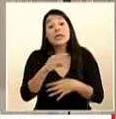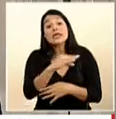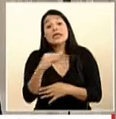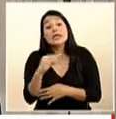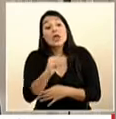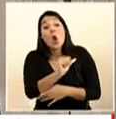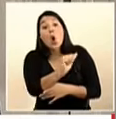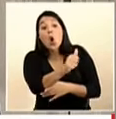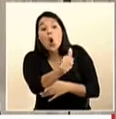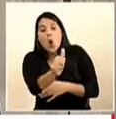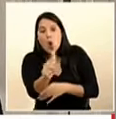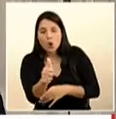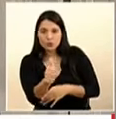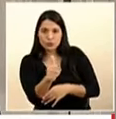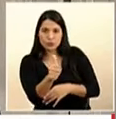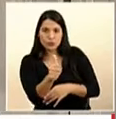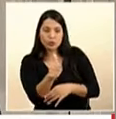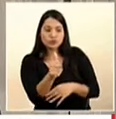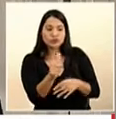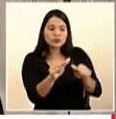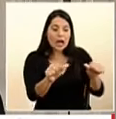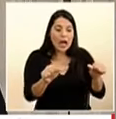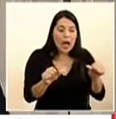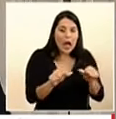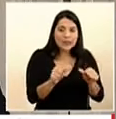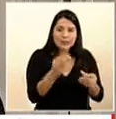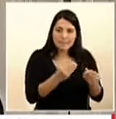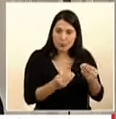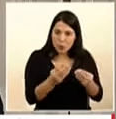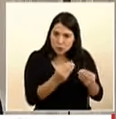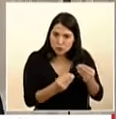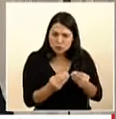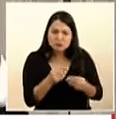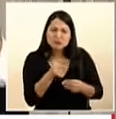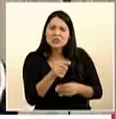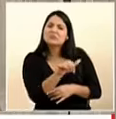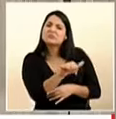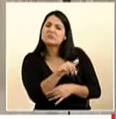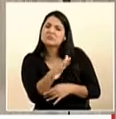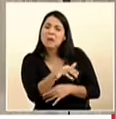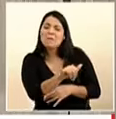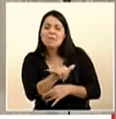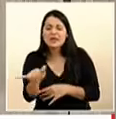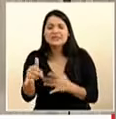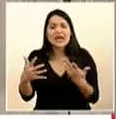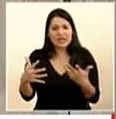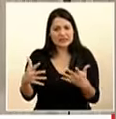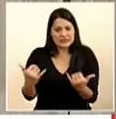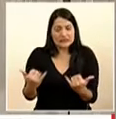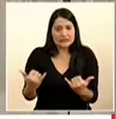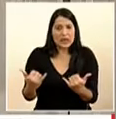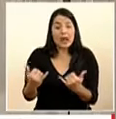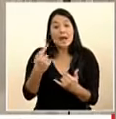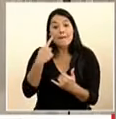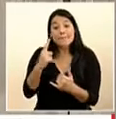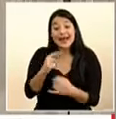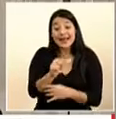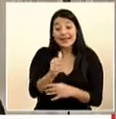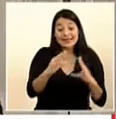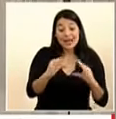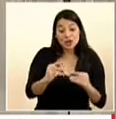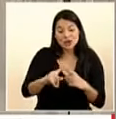para sectores productivos las cuales son muy parecidas a las que ya estamos implementando en este momento y nos referimos